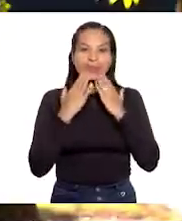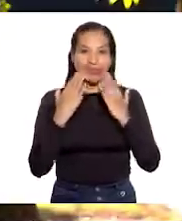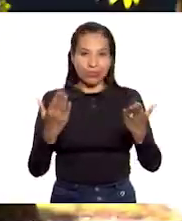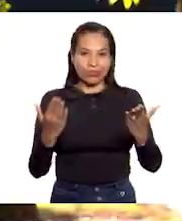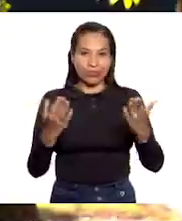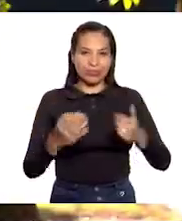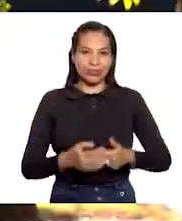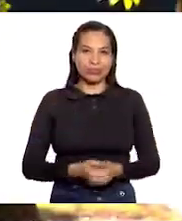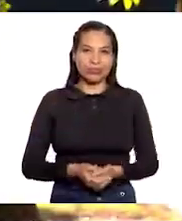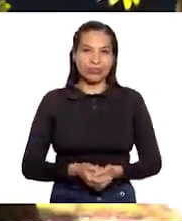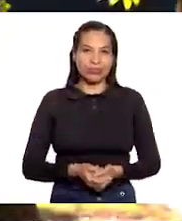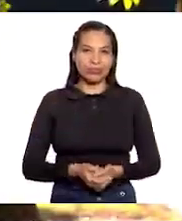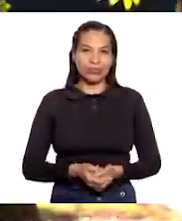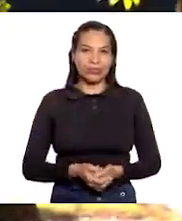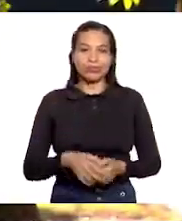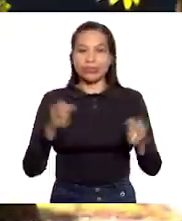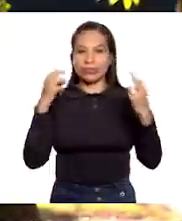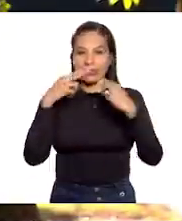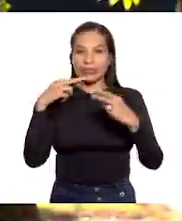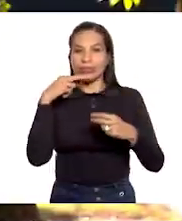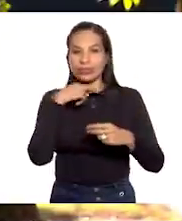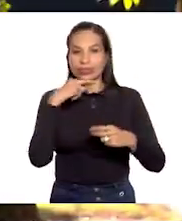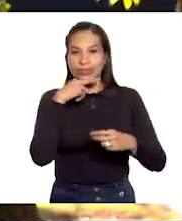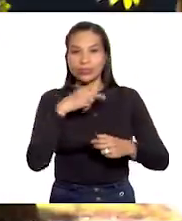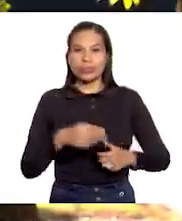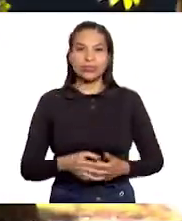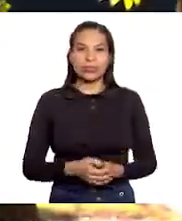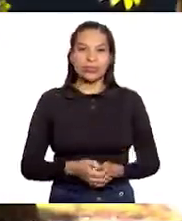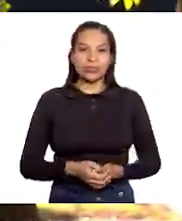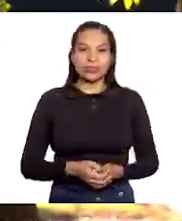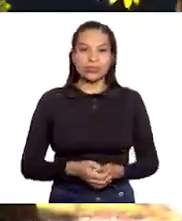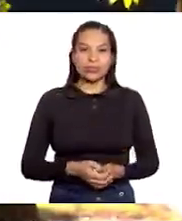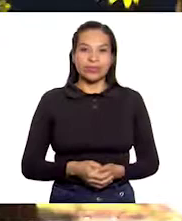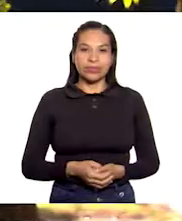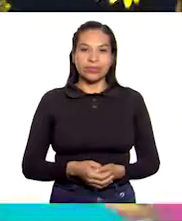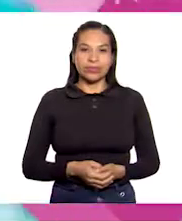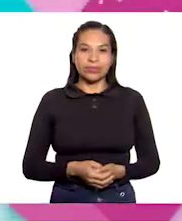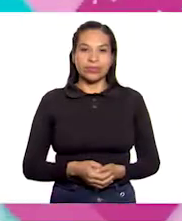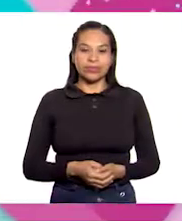¡Muy bien! ¡Nos vemos pronto!